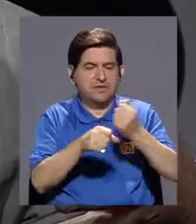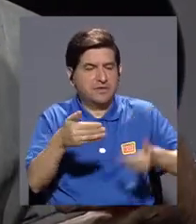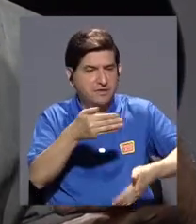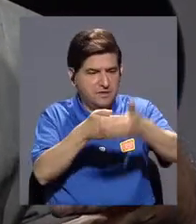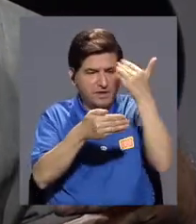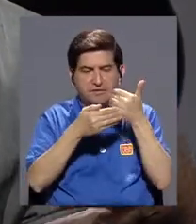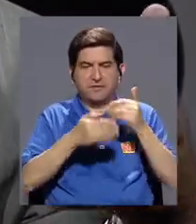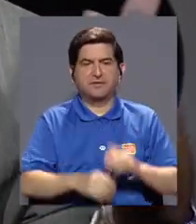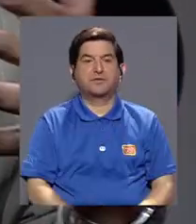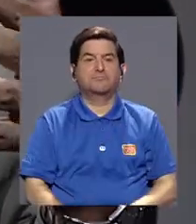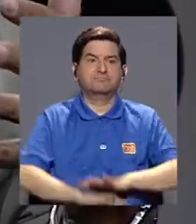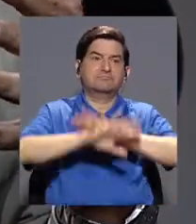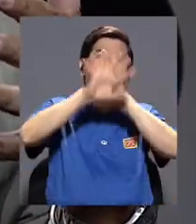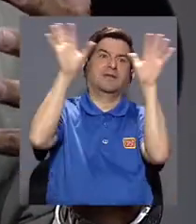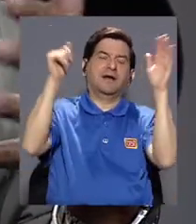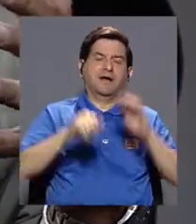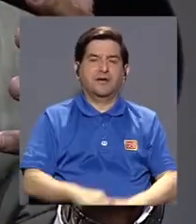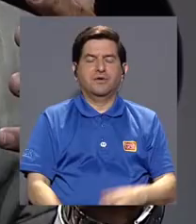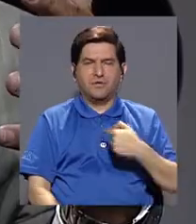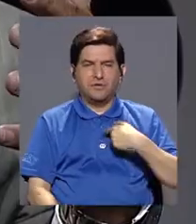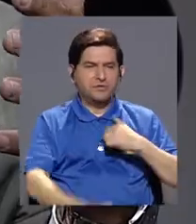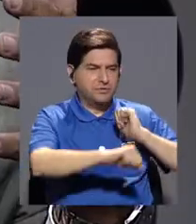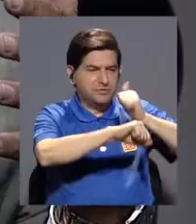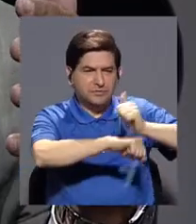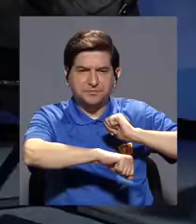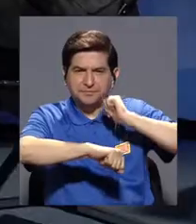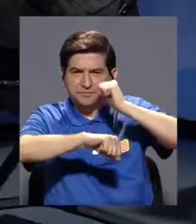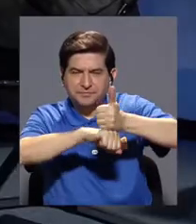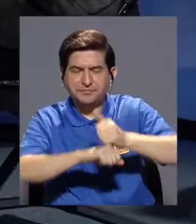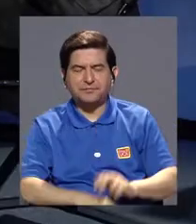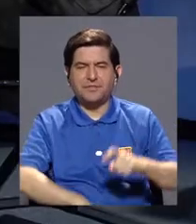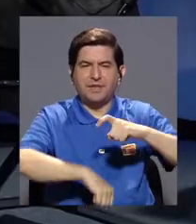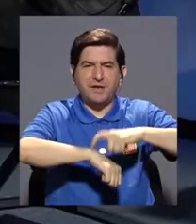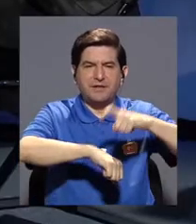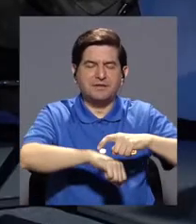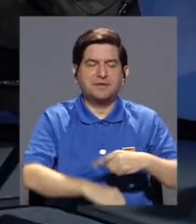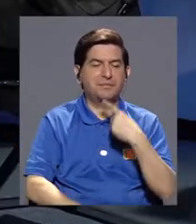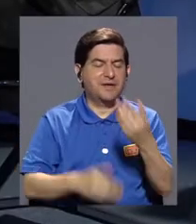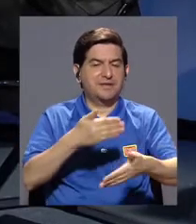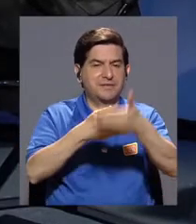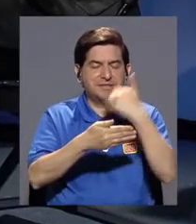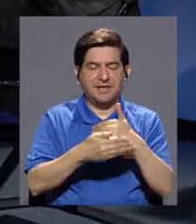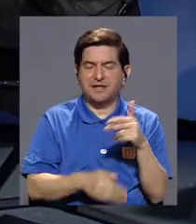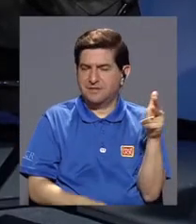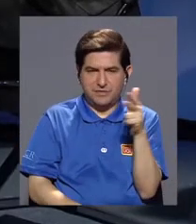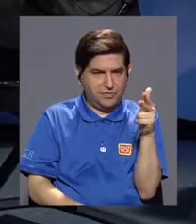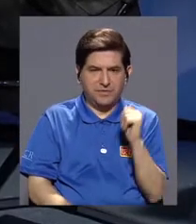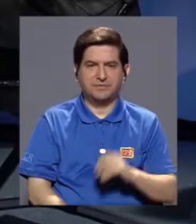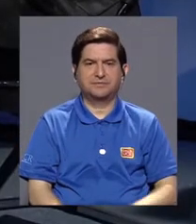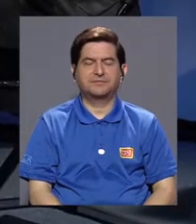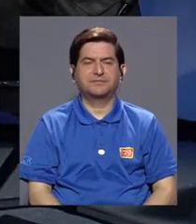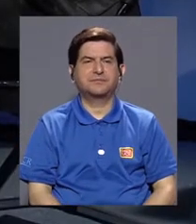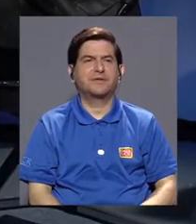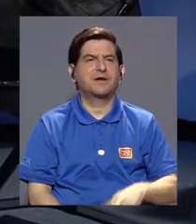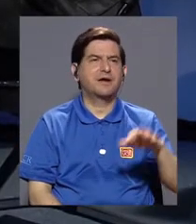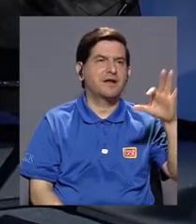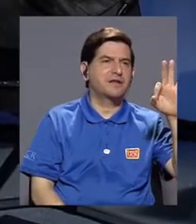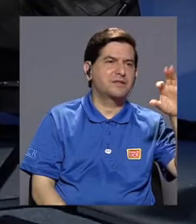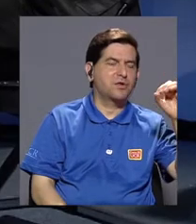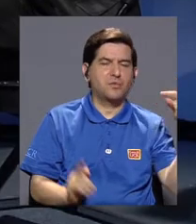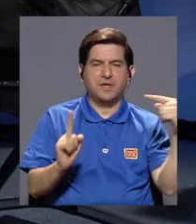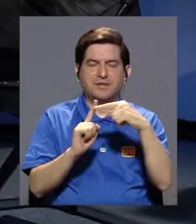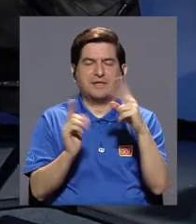hizo. Entonces, claro, ahí, pero yo sitúo esa etapa, como hablábamos ahora fuera de cámaras, entre el 90